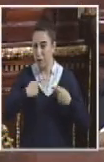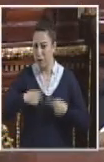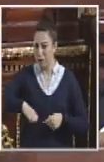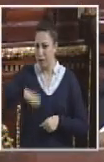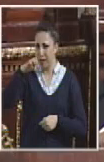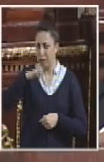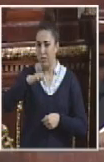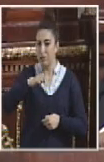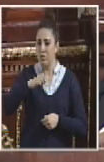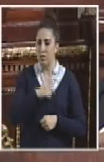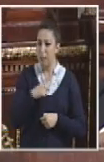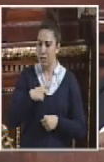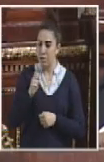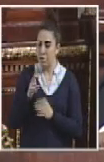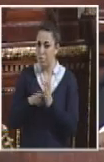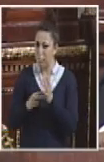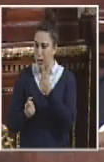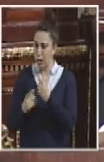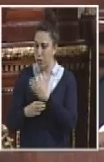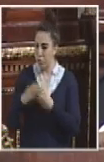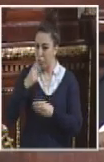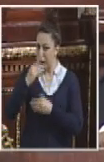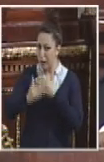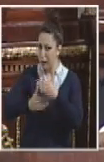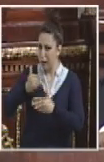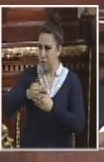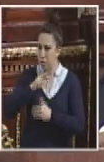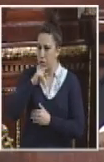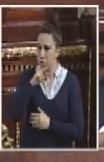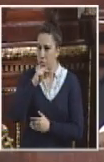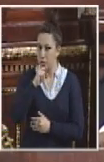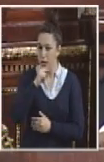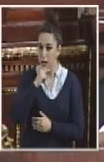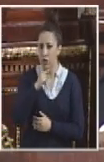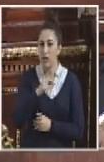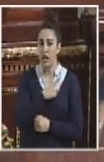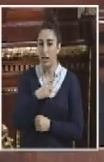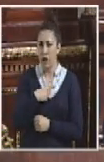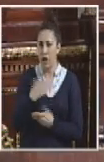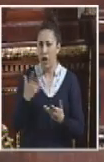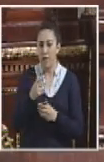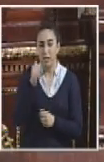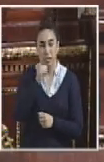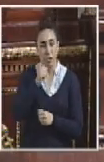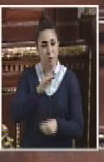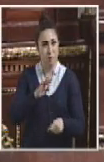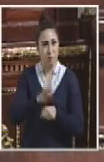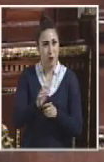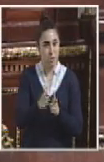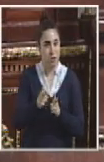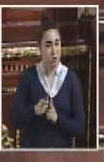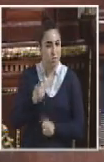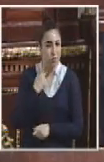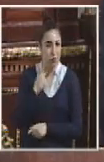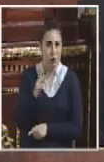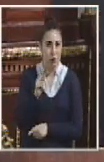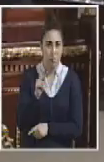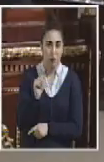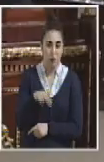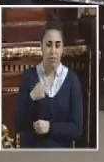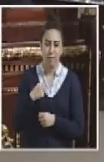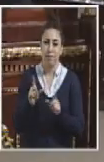de progresividad de los mismos será siempre una lucha del Partido Acción Nacional. Es cuanto, diputada presidenta.